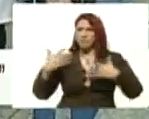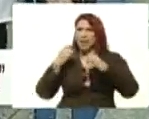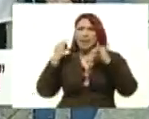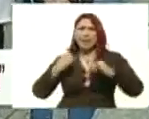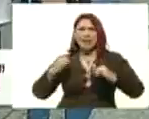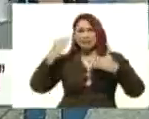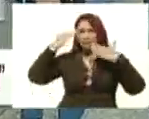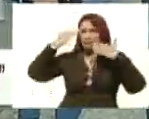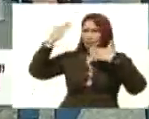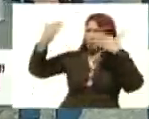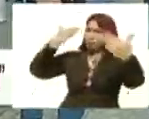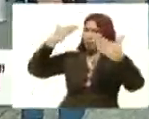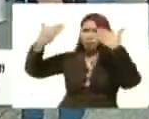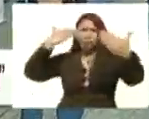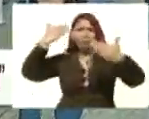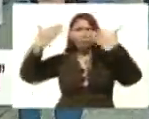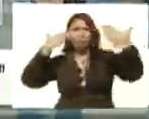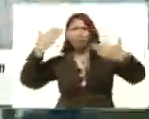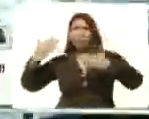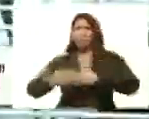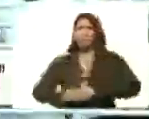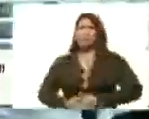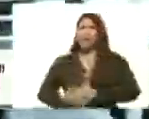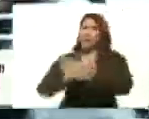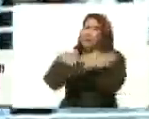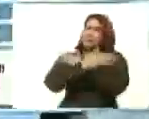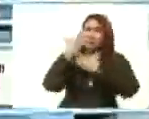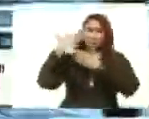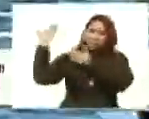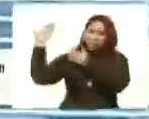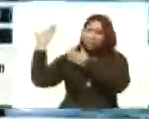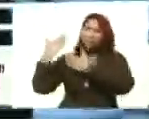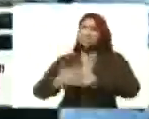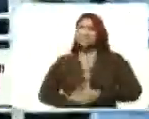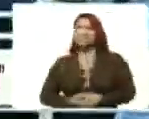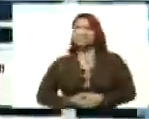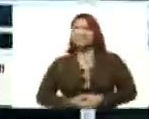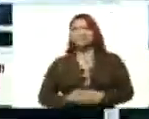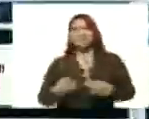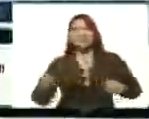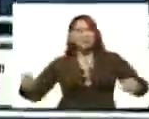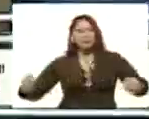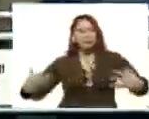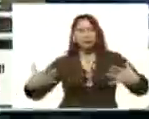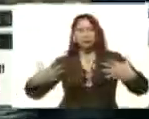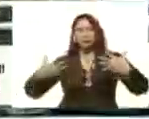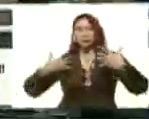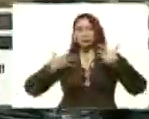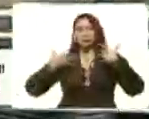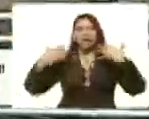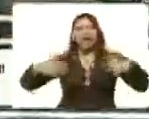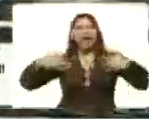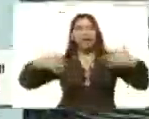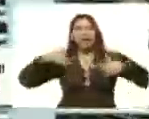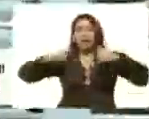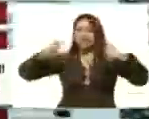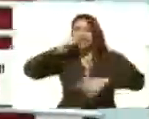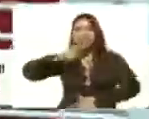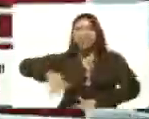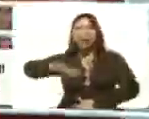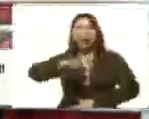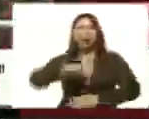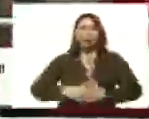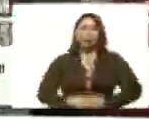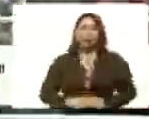mandan un saludo, un abrazo. Están, en verdad uno se contagia de la alegría de este pueblo